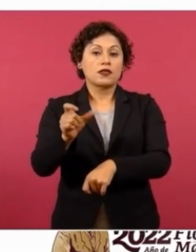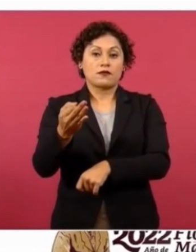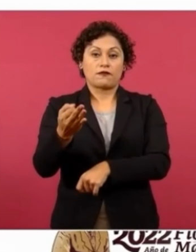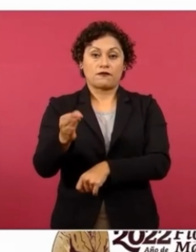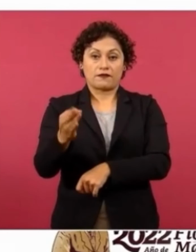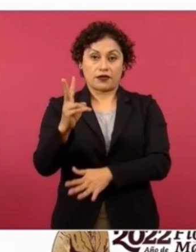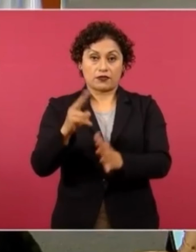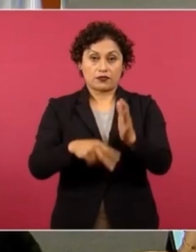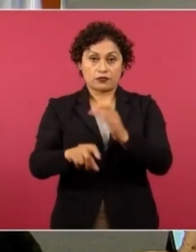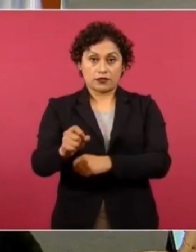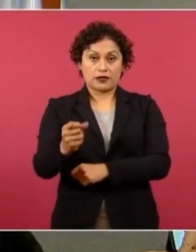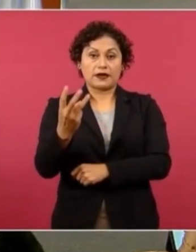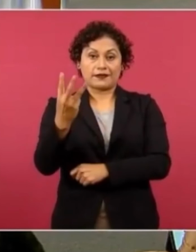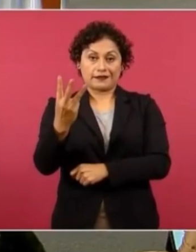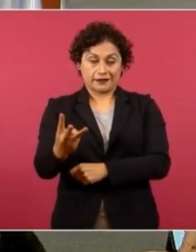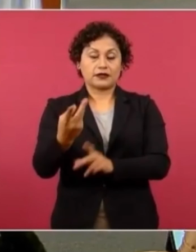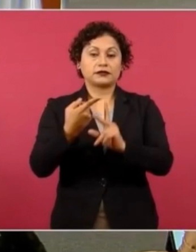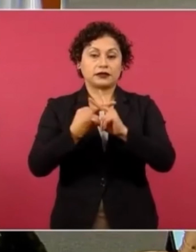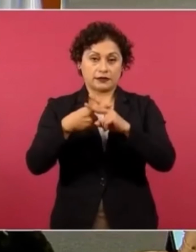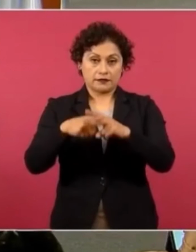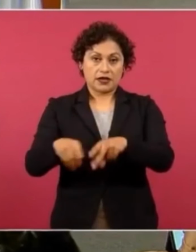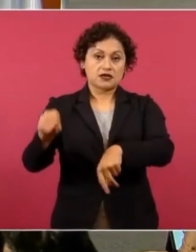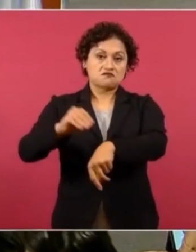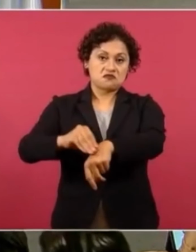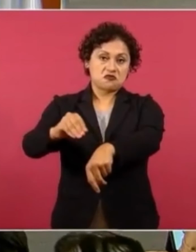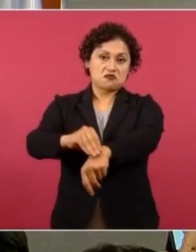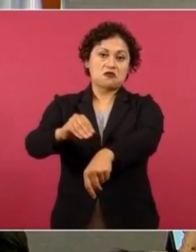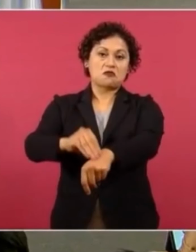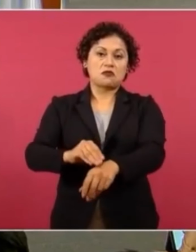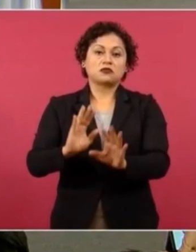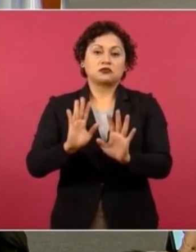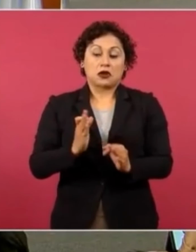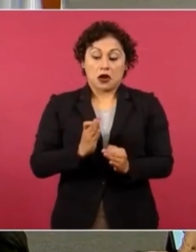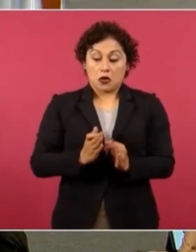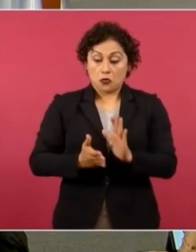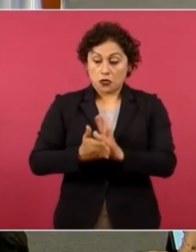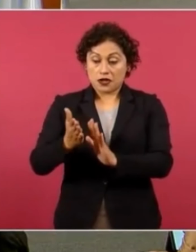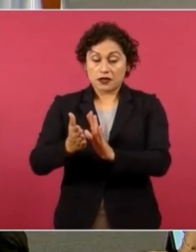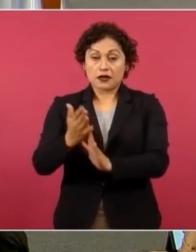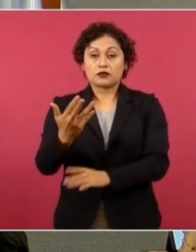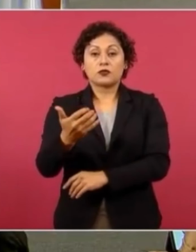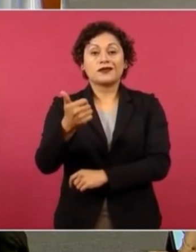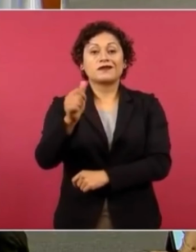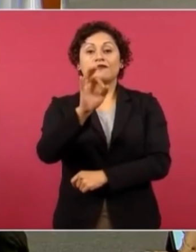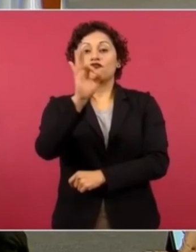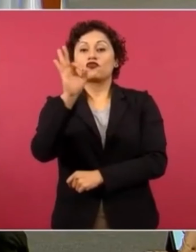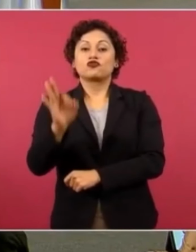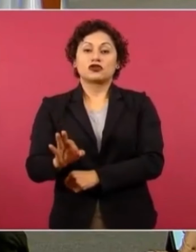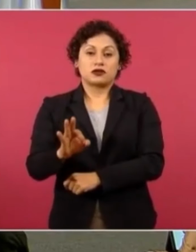estas dovelas y ya también pues tiene un avance del 56%. Adelante.